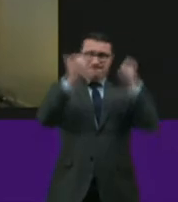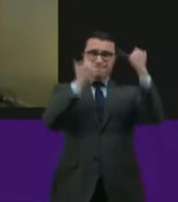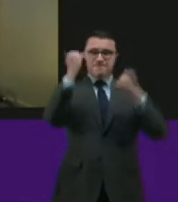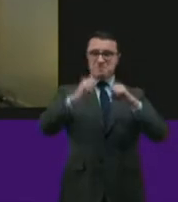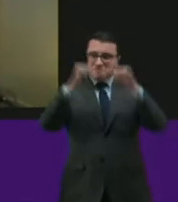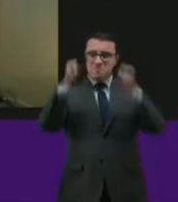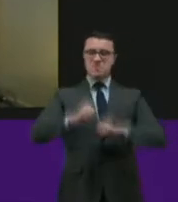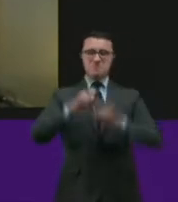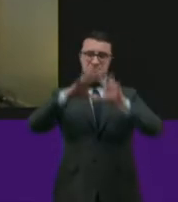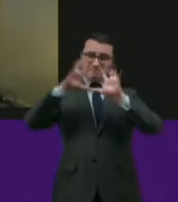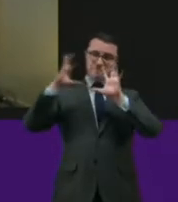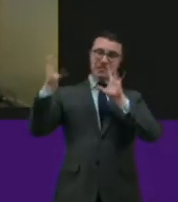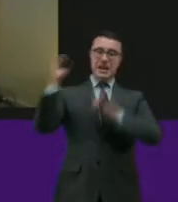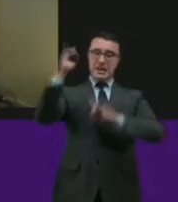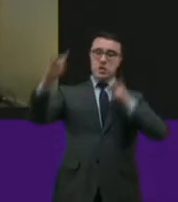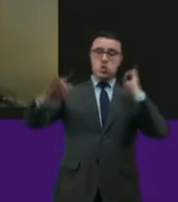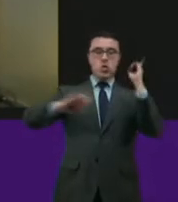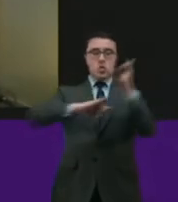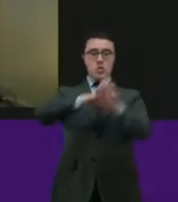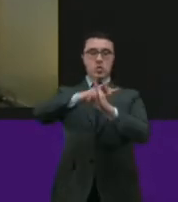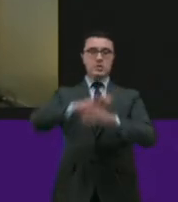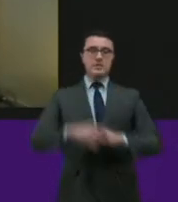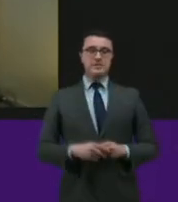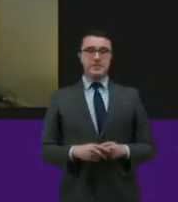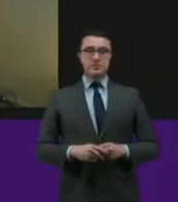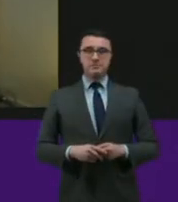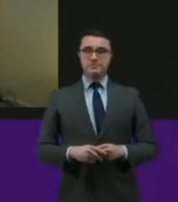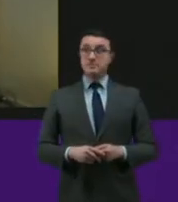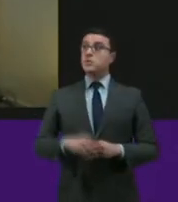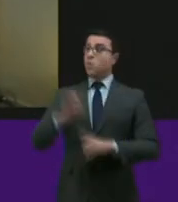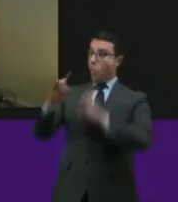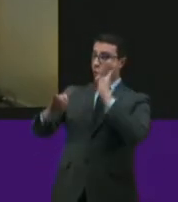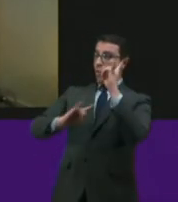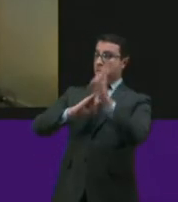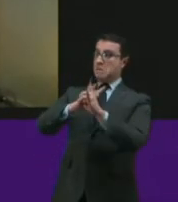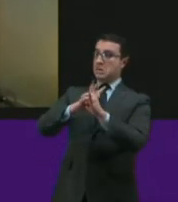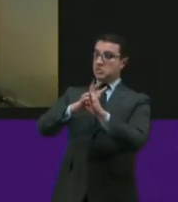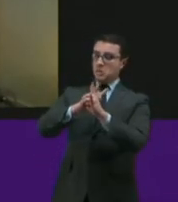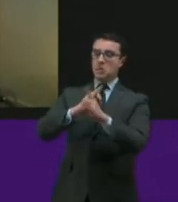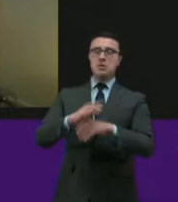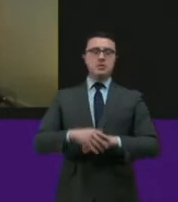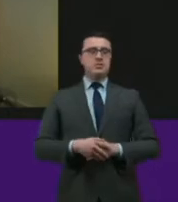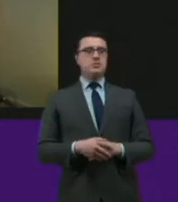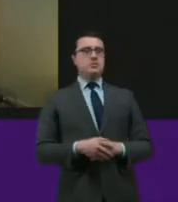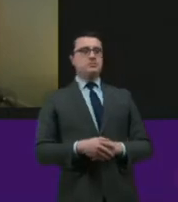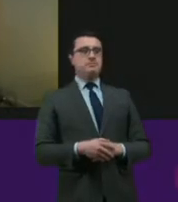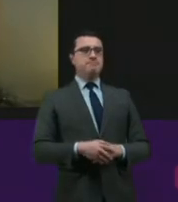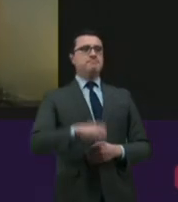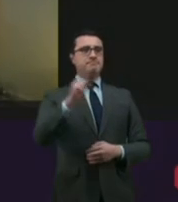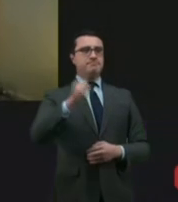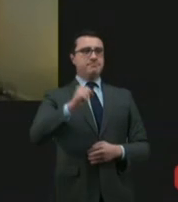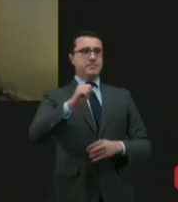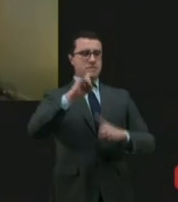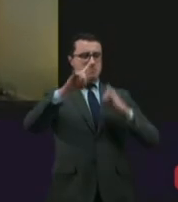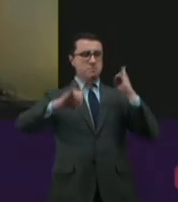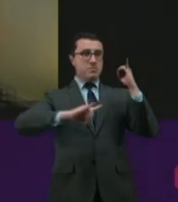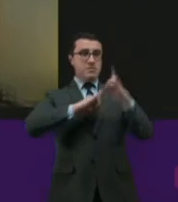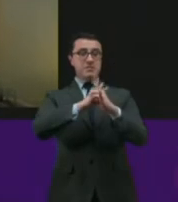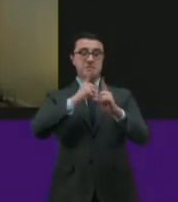el universo, ok. Súper, Alejo, sí, sí. Mil gracias. Pues si uno se llama para Marte, hay que estar